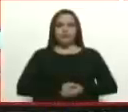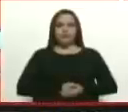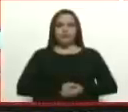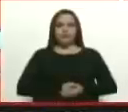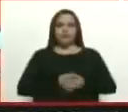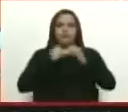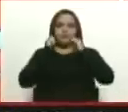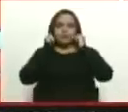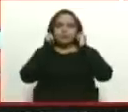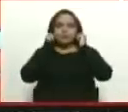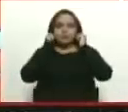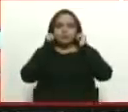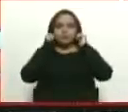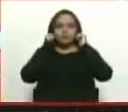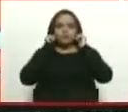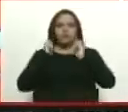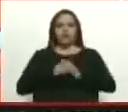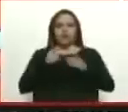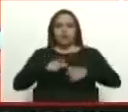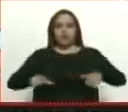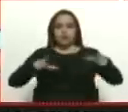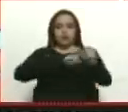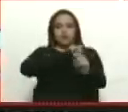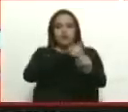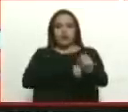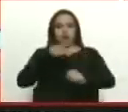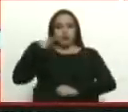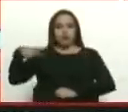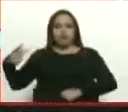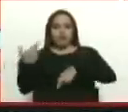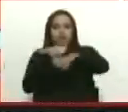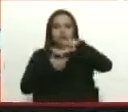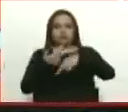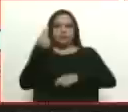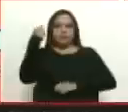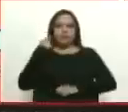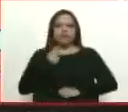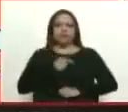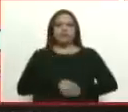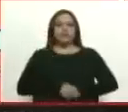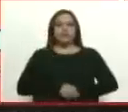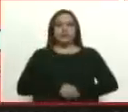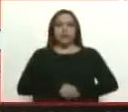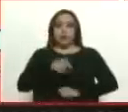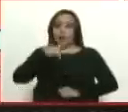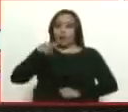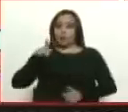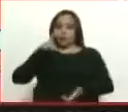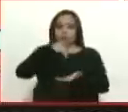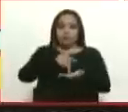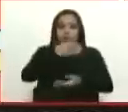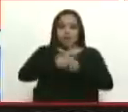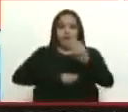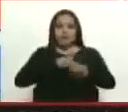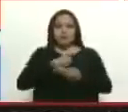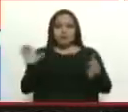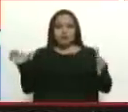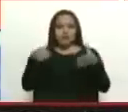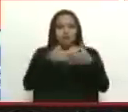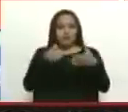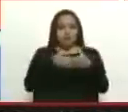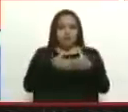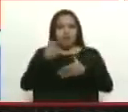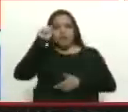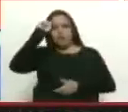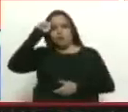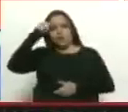una fortaleza política de la Revolución Bolivariana, el estado La Guaira. Venimos hoy acá para hacer esta reunión y